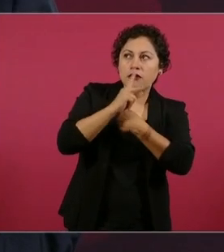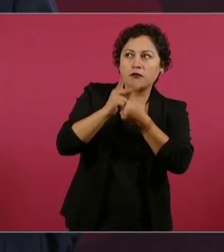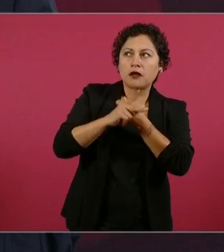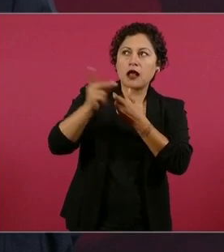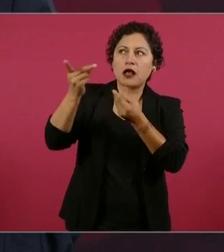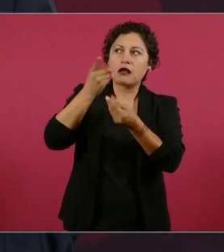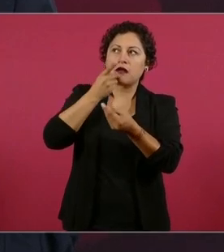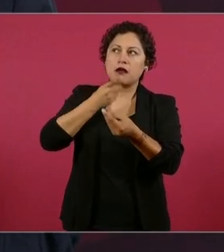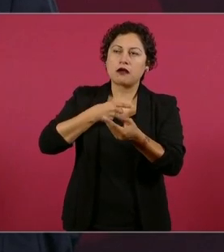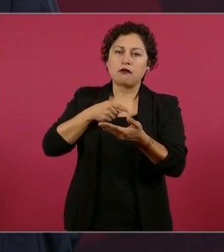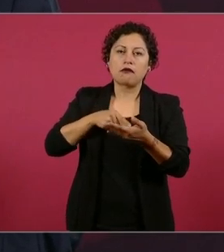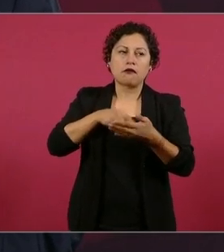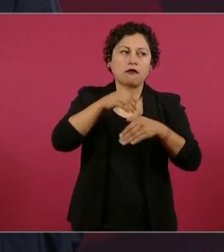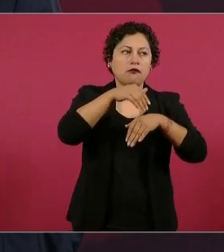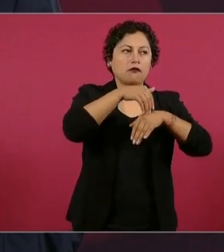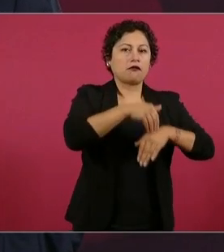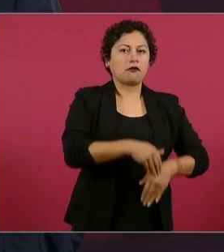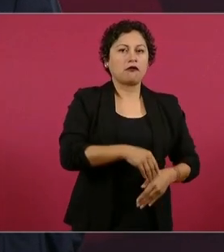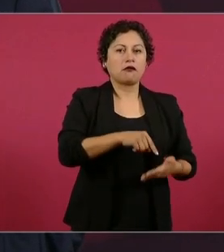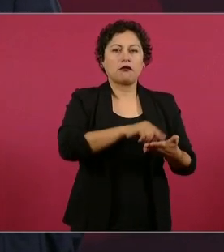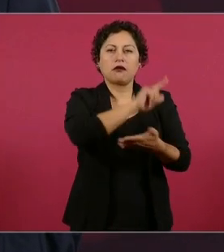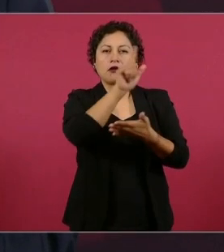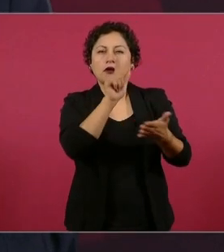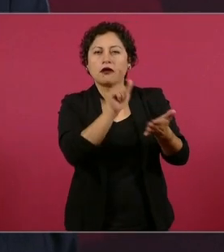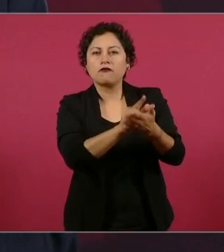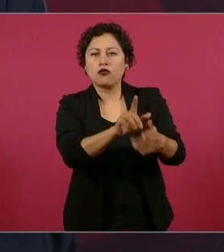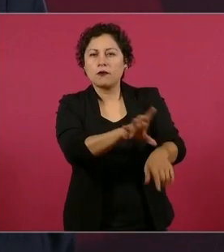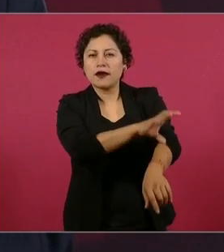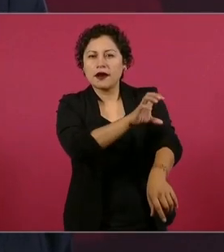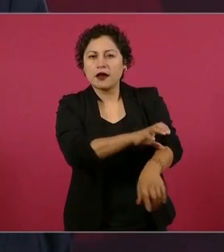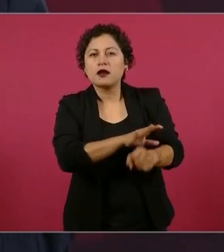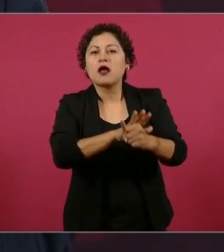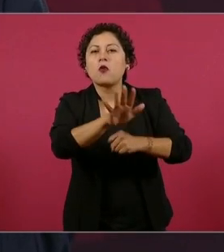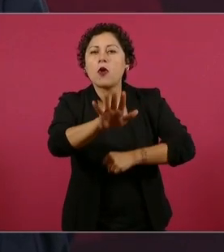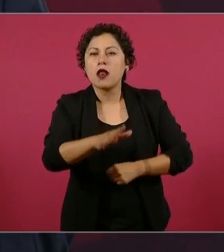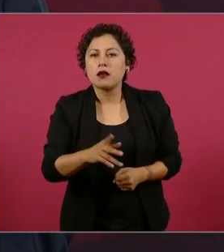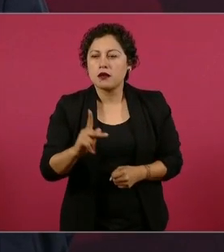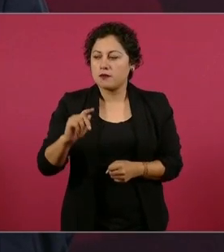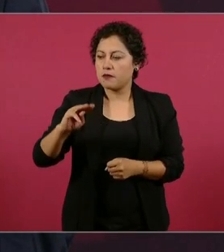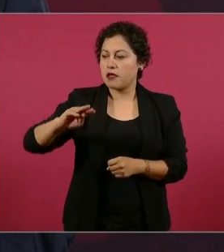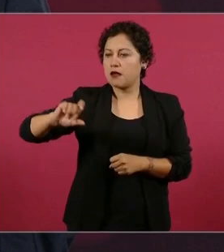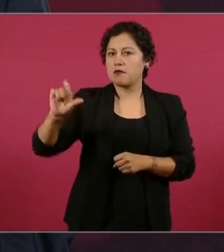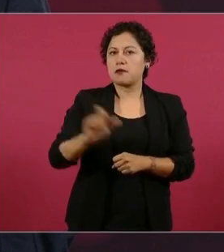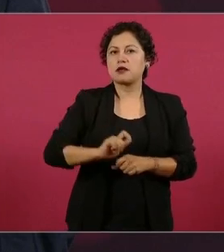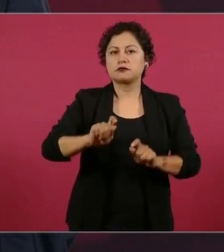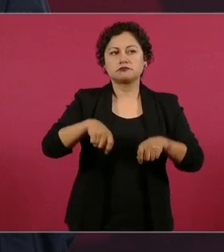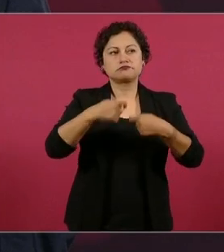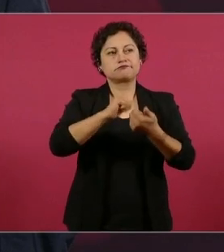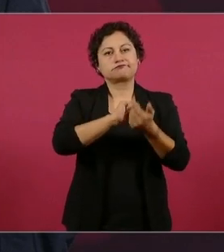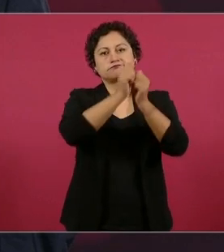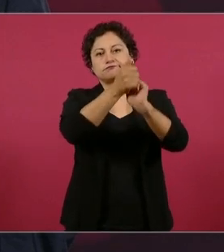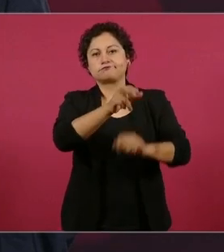Para privatizar Pemex, para privatizar la industria eléctrica.